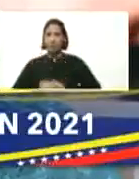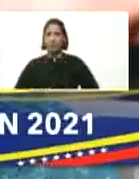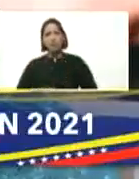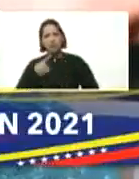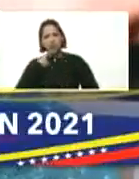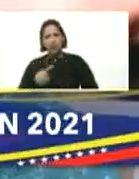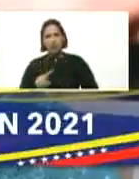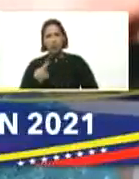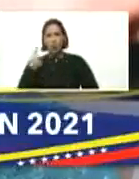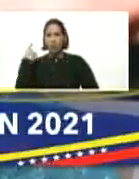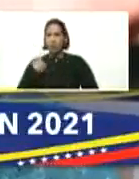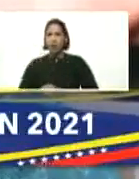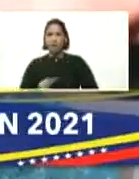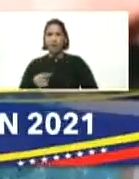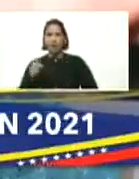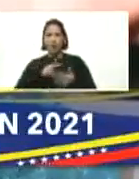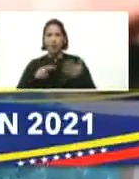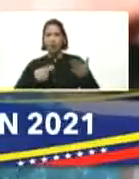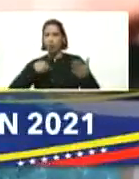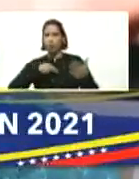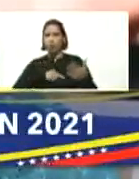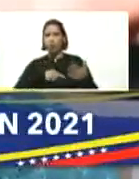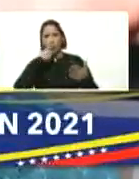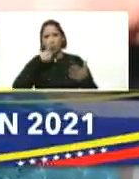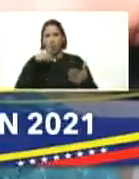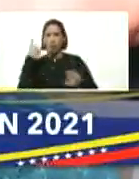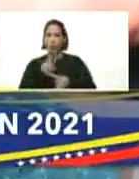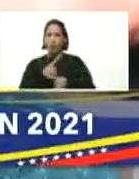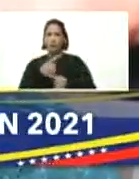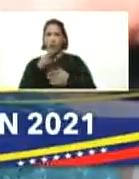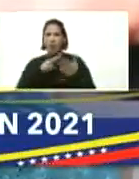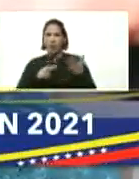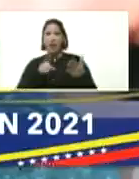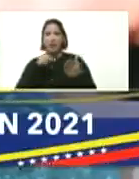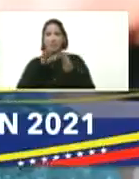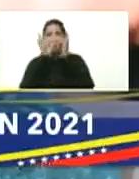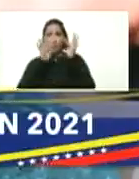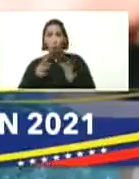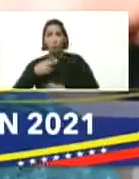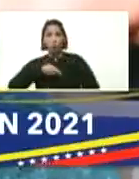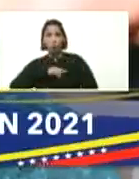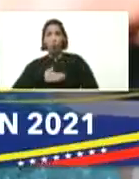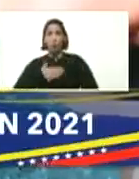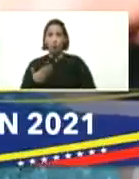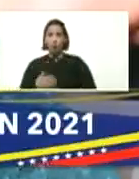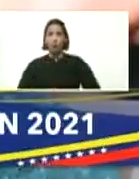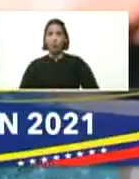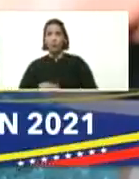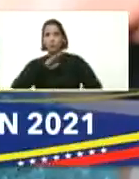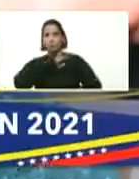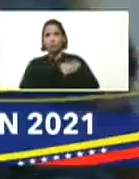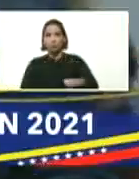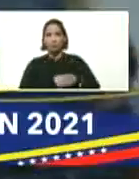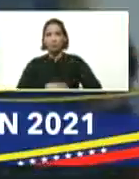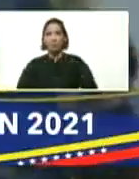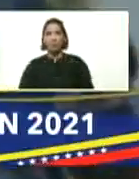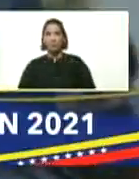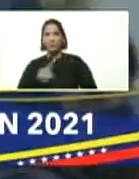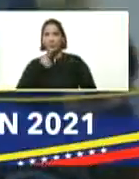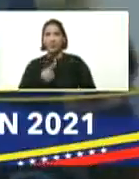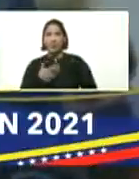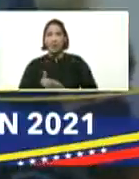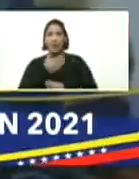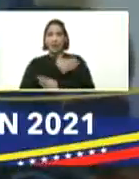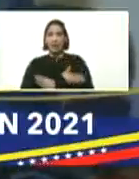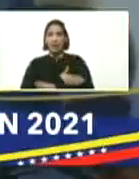dijo, tienen que leer, y nuestro pueblo tiene que leer. Y es la forma que nosotros podamos fortalecernos, como dije anteriormente,